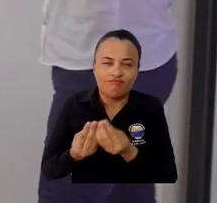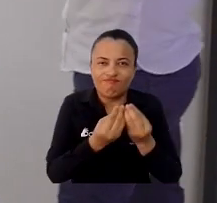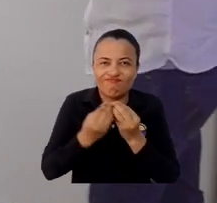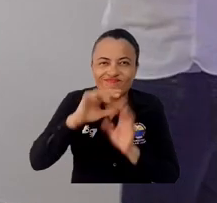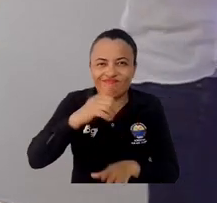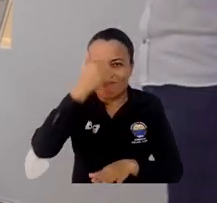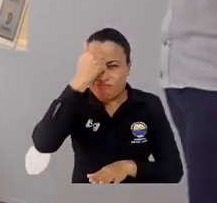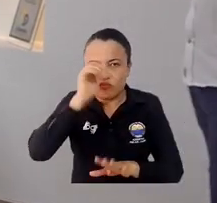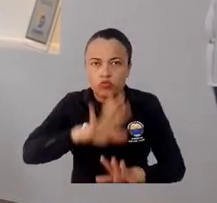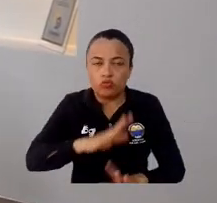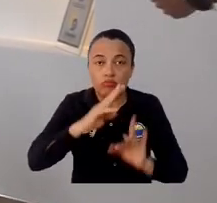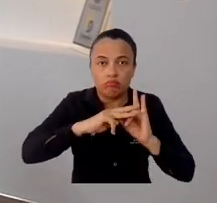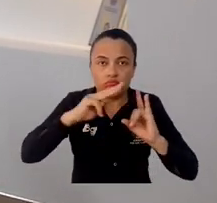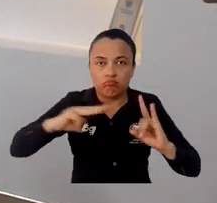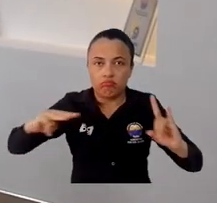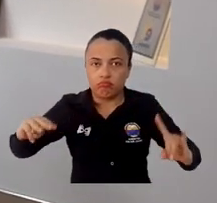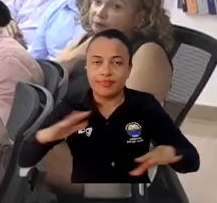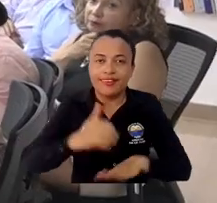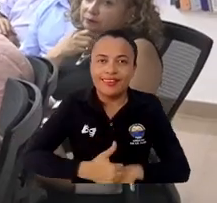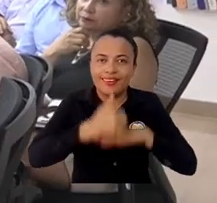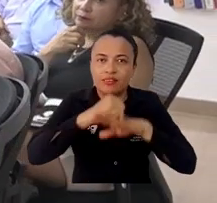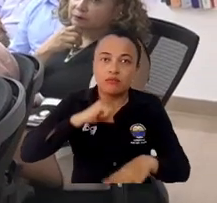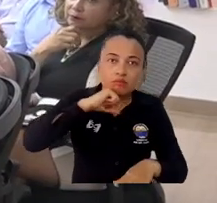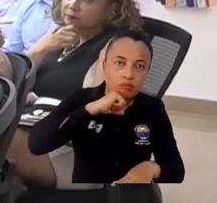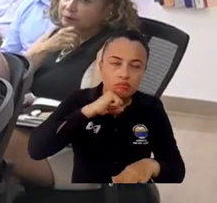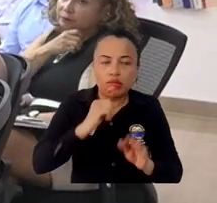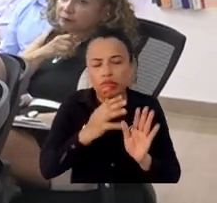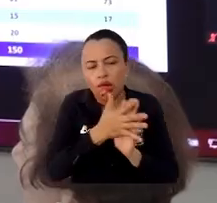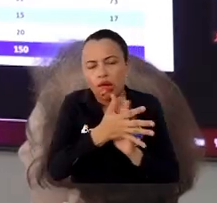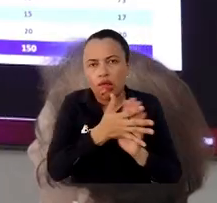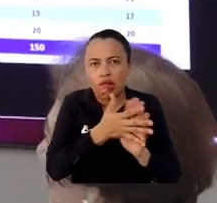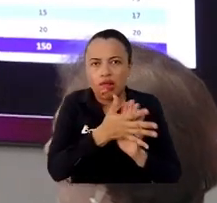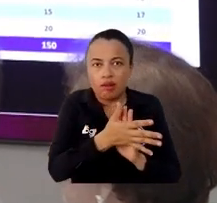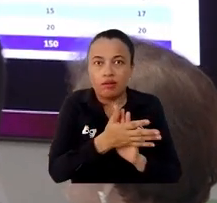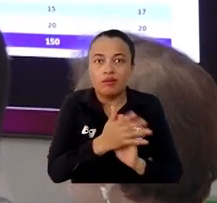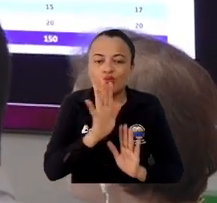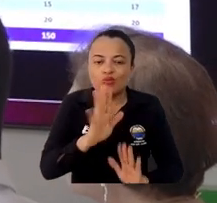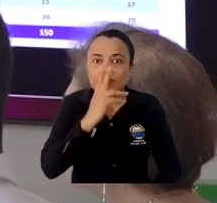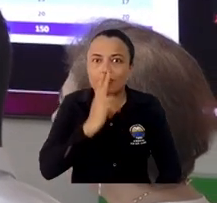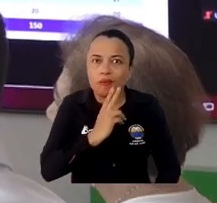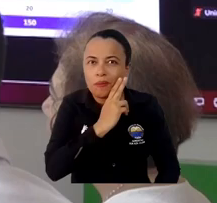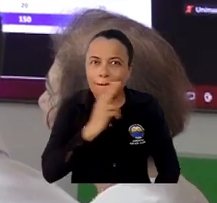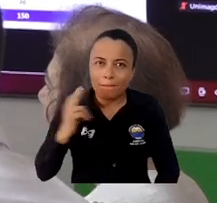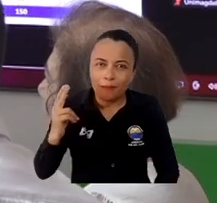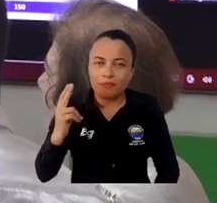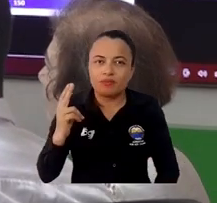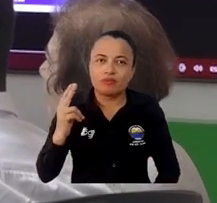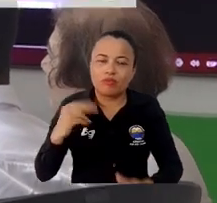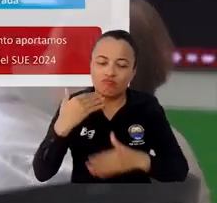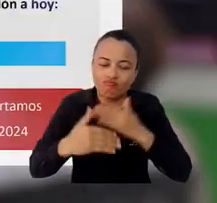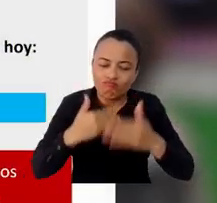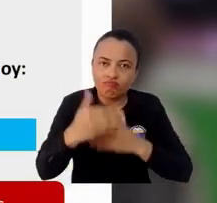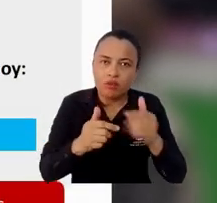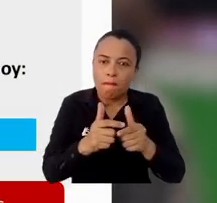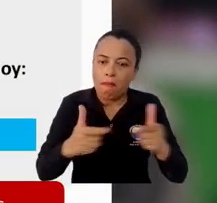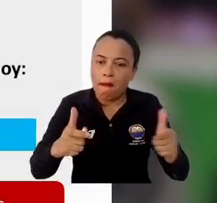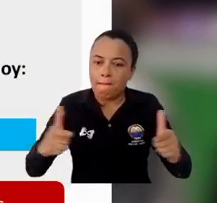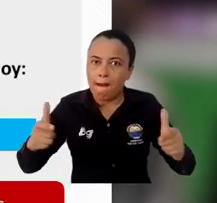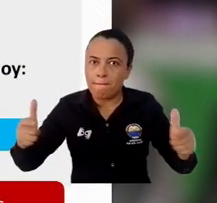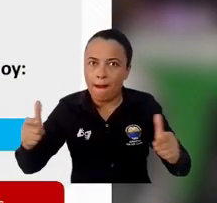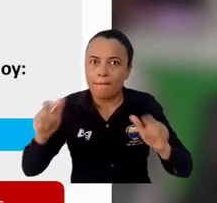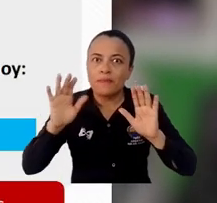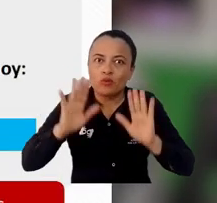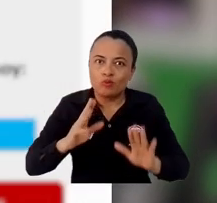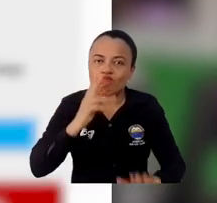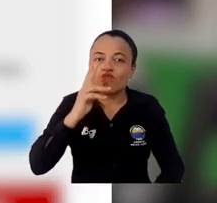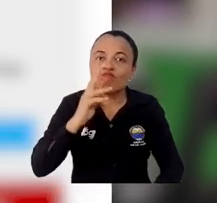Ante los miembros del Consejo Superior de la Universidad del Magdalena, el rector Pablo Vera Salazar dio a conocer que la Alma Mater avanza en el